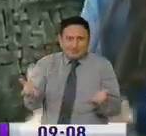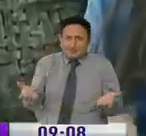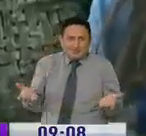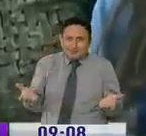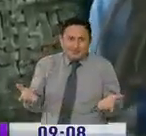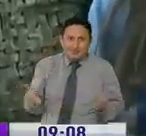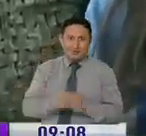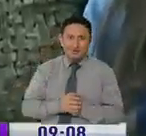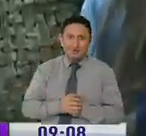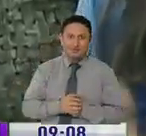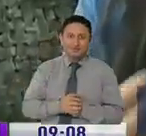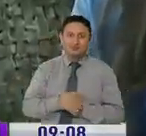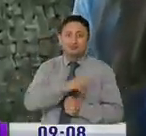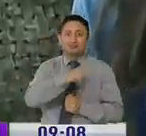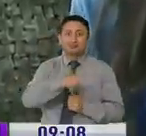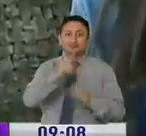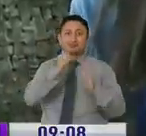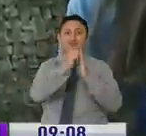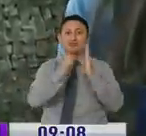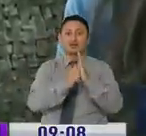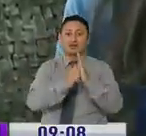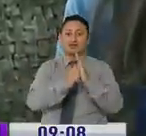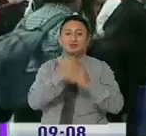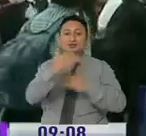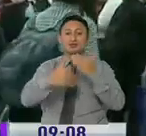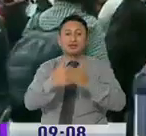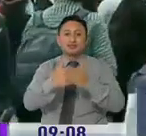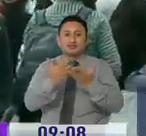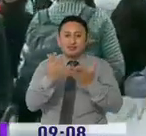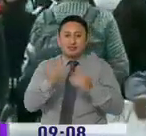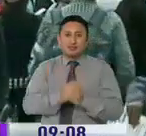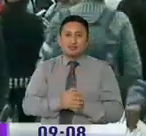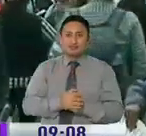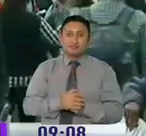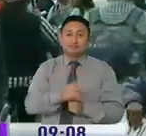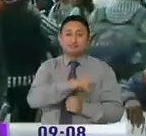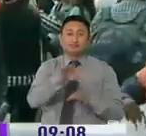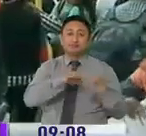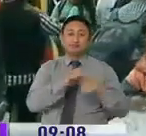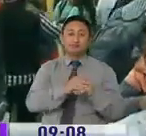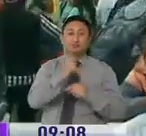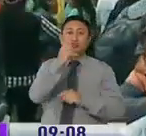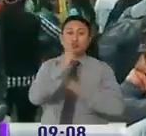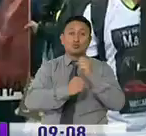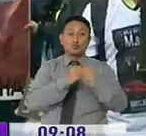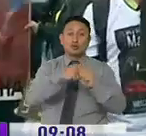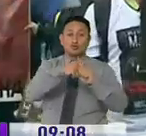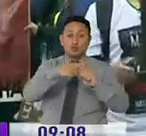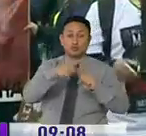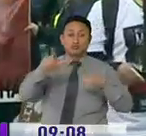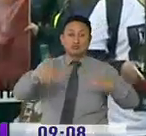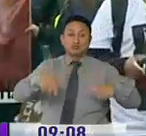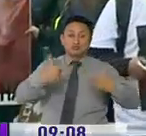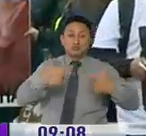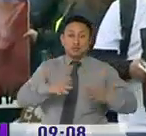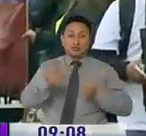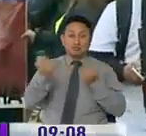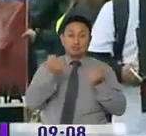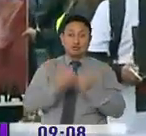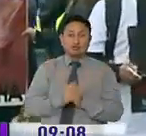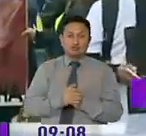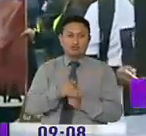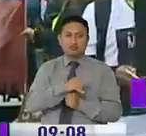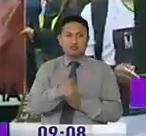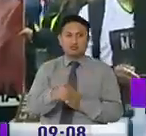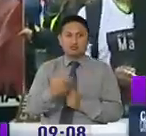necesario para plantear al país una agenda a mediano y largo plazo. La legisladora también señaló que en el año y medio que el presidente Lenín Moreno se encuentra en el poder, ha existido